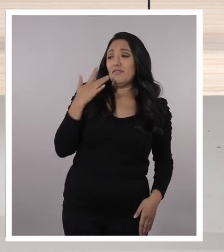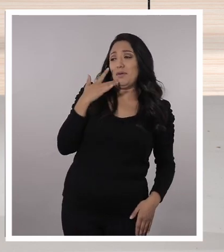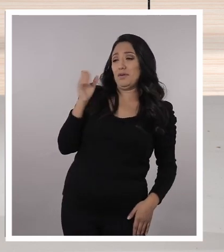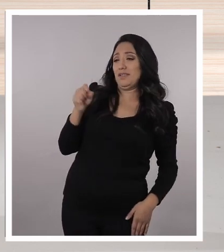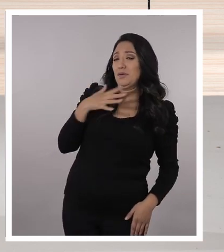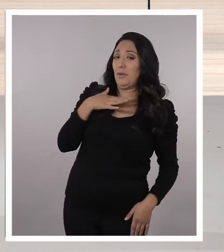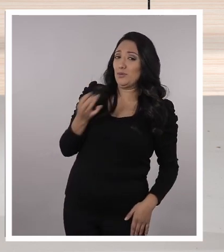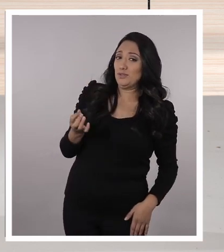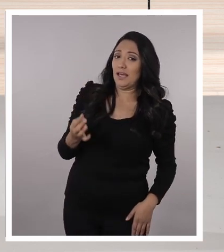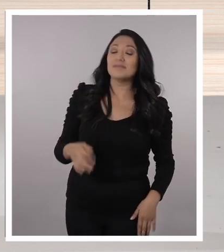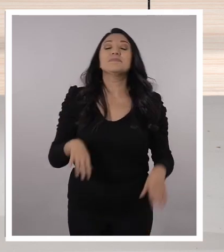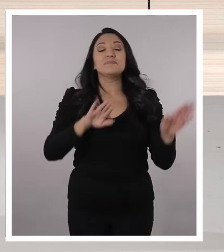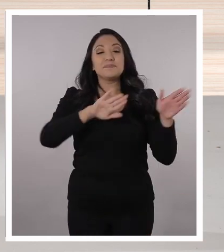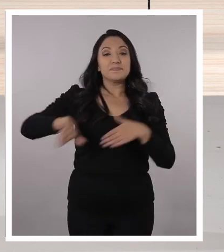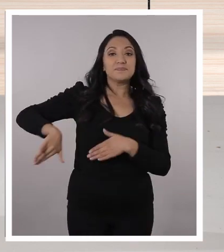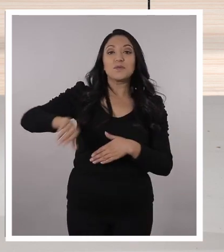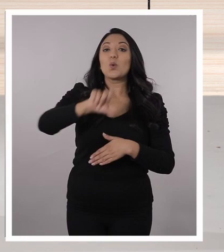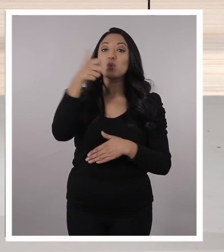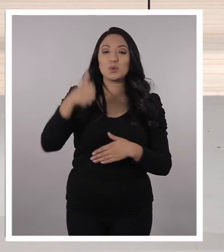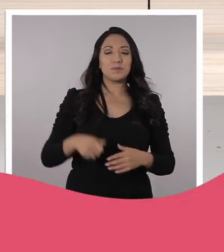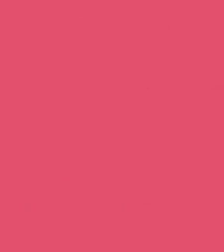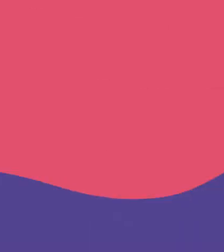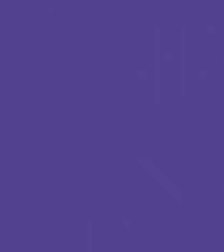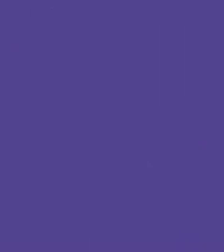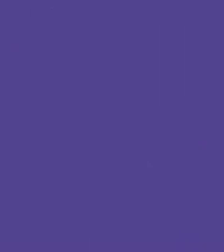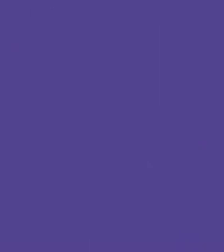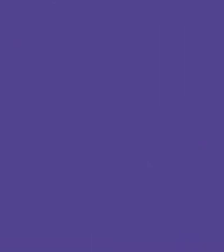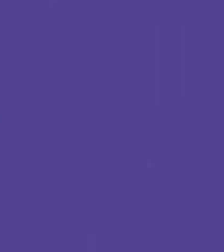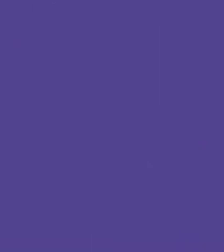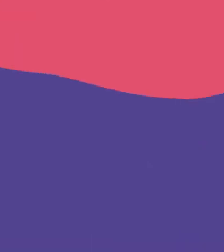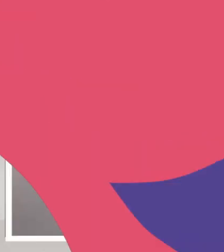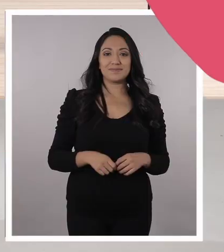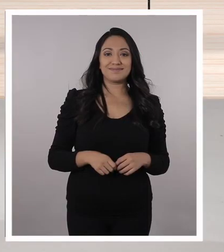porque ese es mi sabor favorito de helado. Vamos con otro ejemplo.